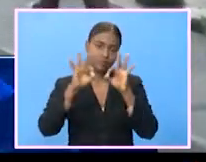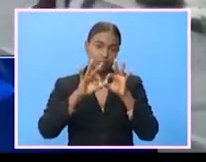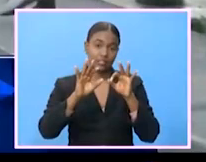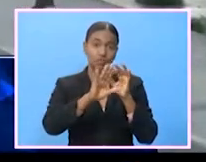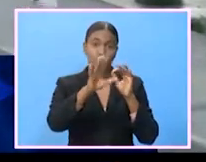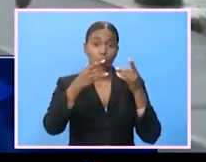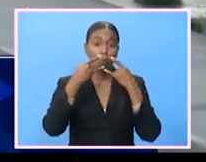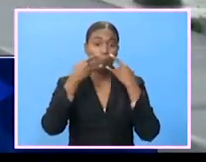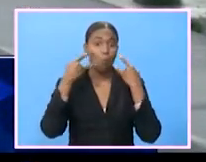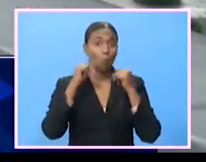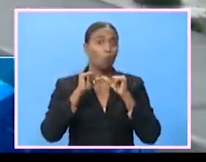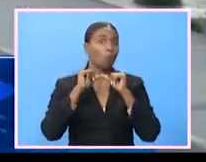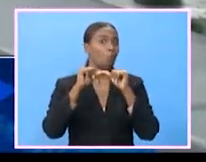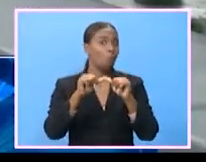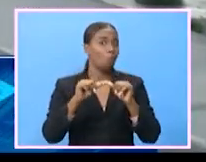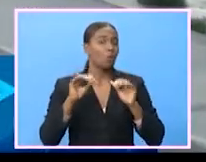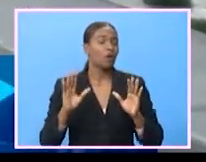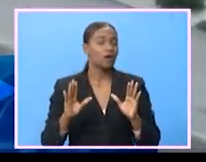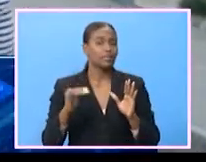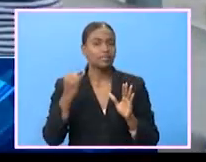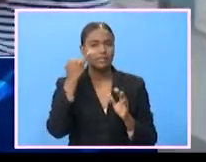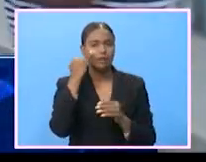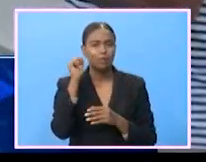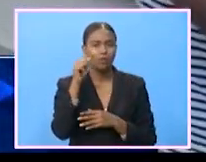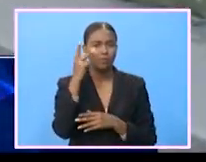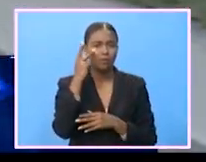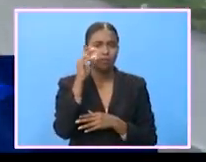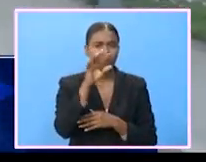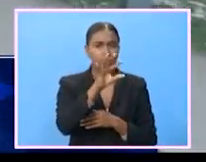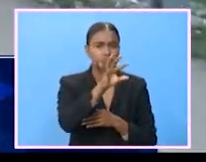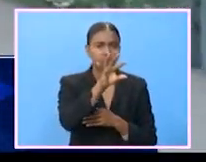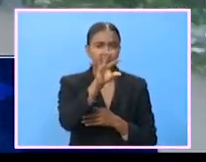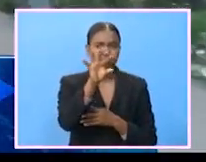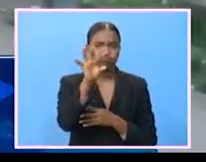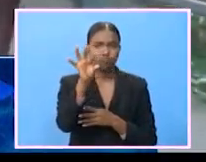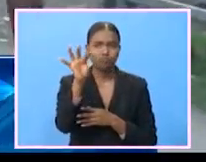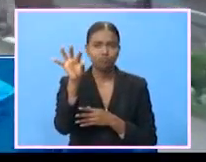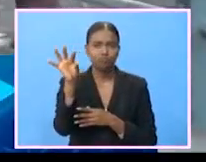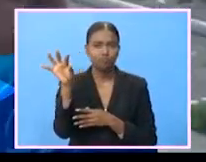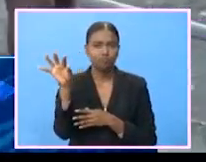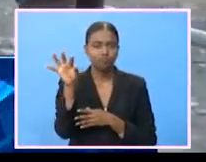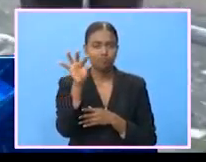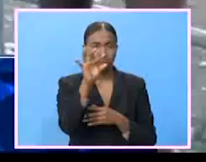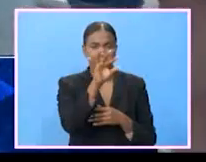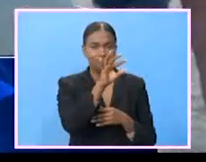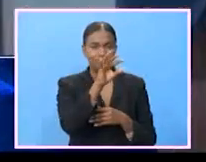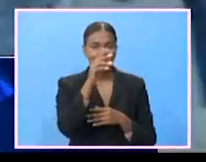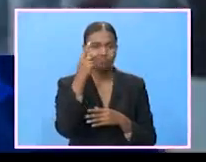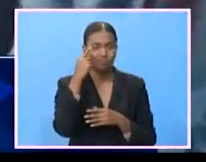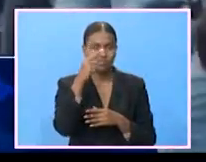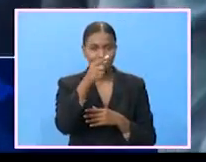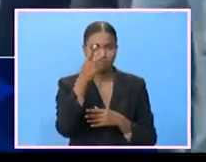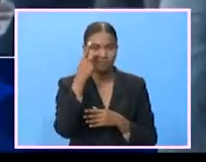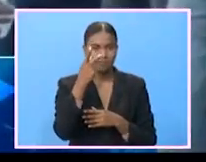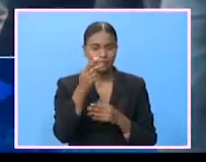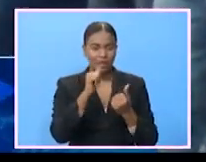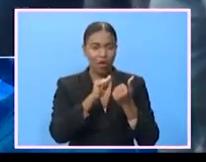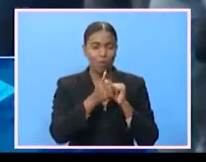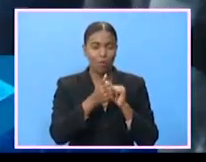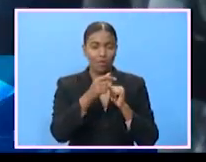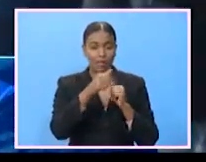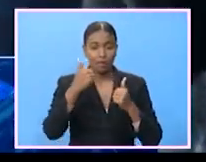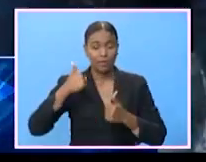sus mascarillas puestas. Ojo, si pueden hacerle un zoom-in ahí, por favor, para que puedan ustedes ver cómo